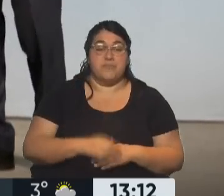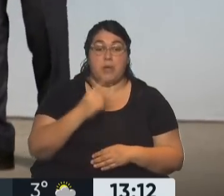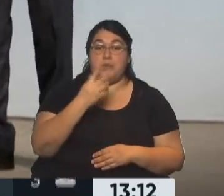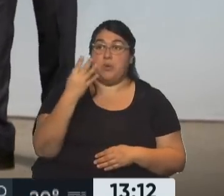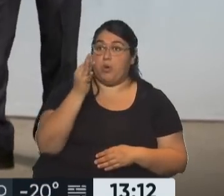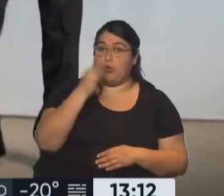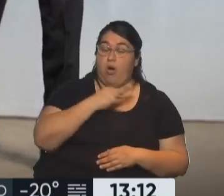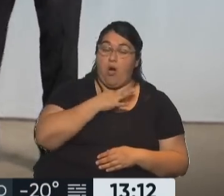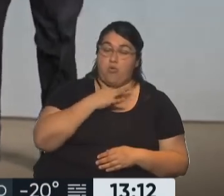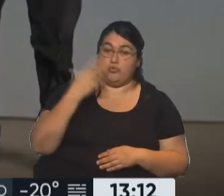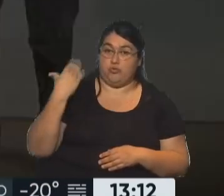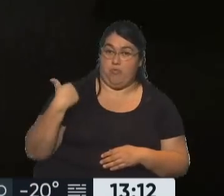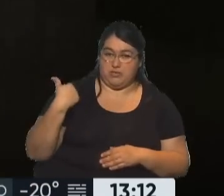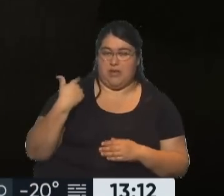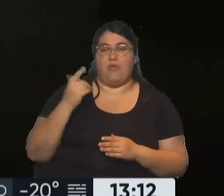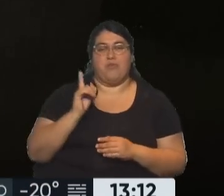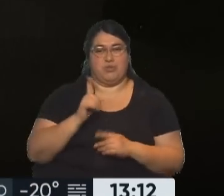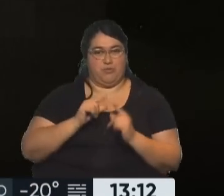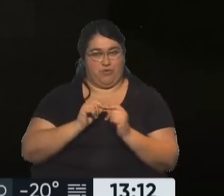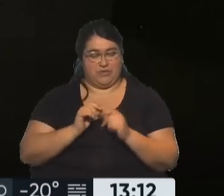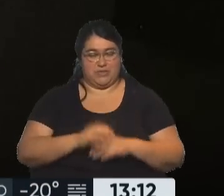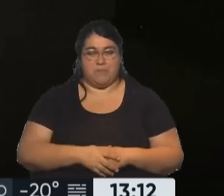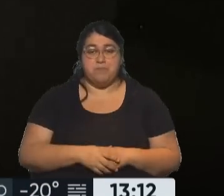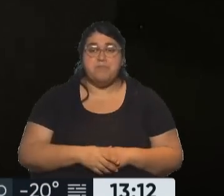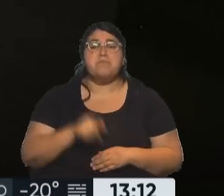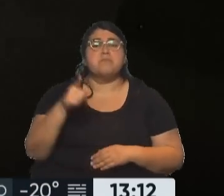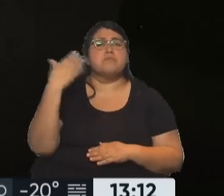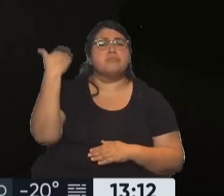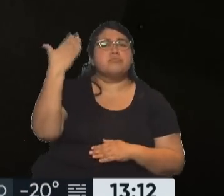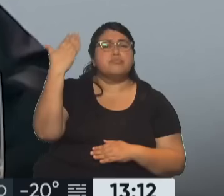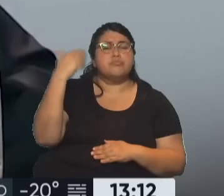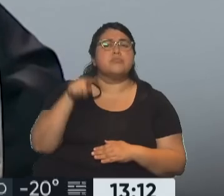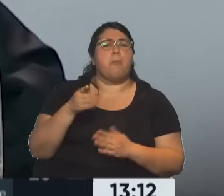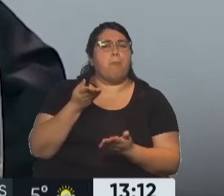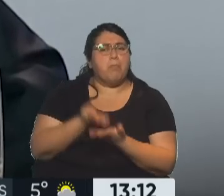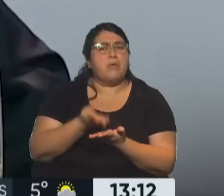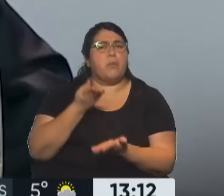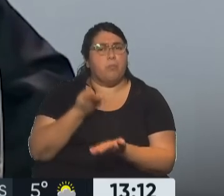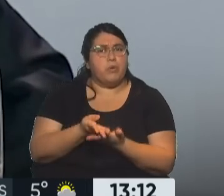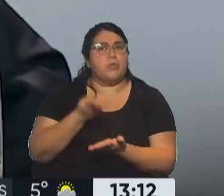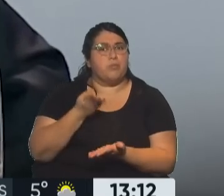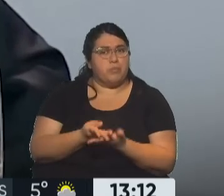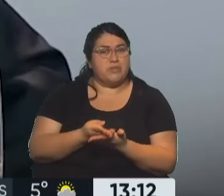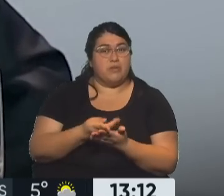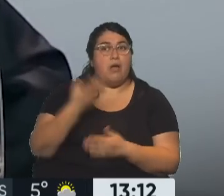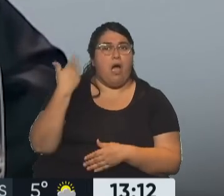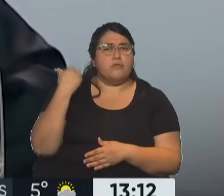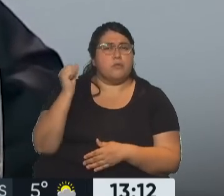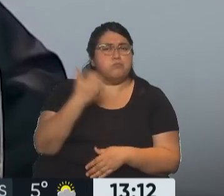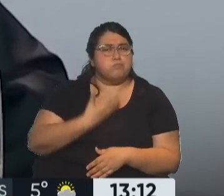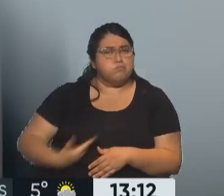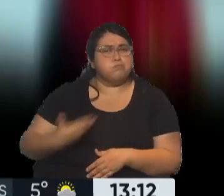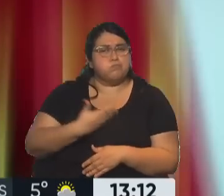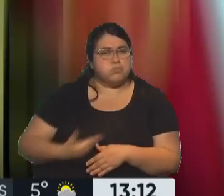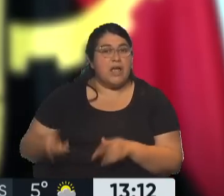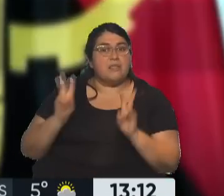24 de agosto pasado. Un importante logro diplomático de Lula, quien viene insistiendo con esta propuesta durante todos sus mandatos como presidente